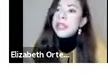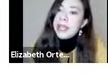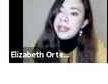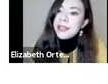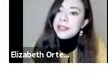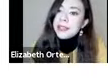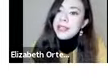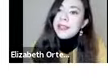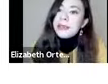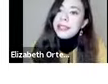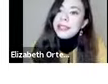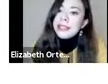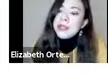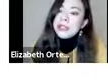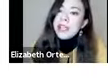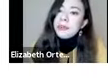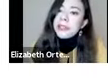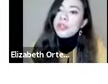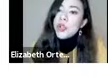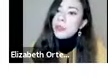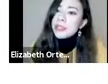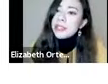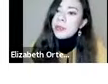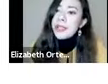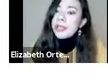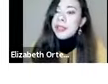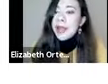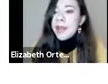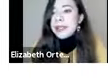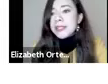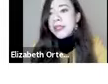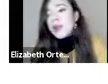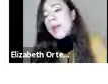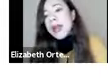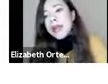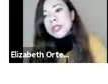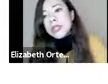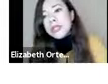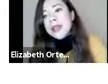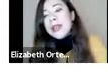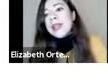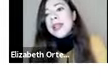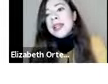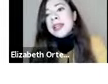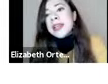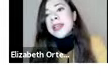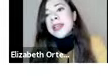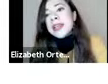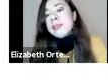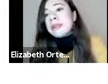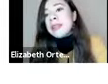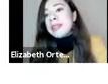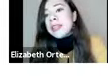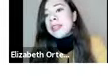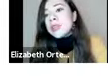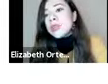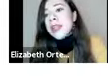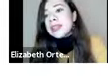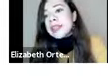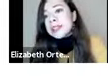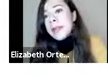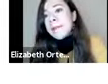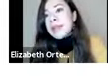tipos de lentes, también existen los telemicroscopios que se puede integrar al paciente con baja visión, en el que permite entonces